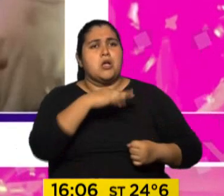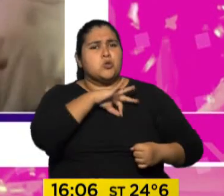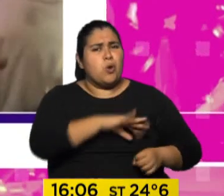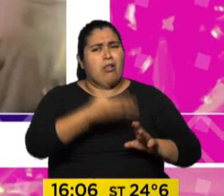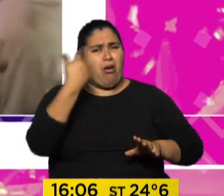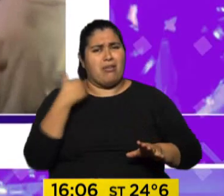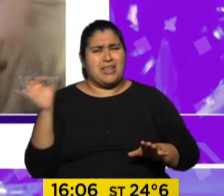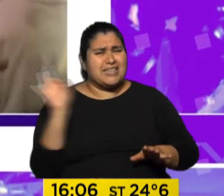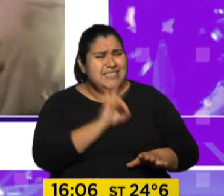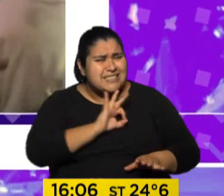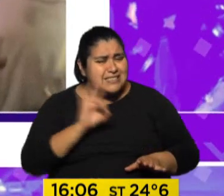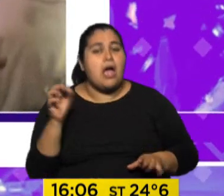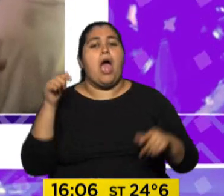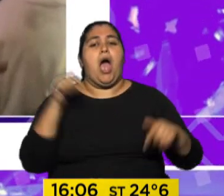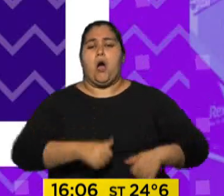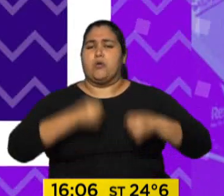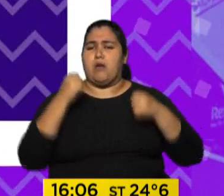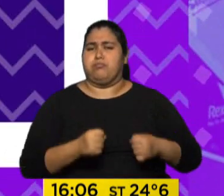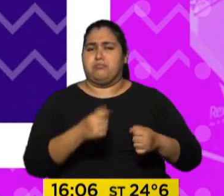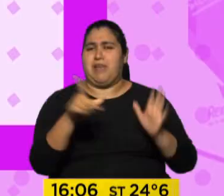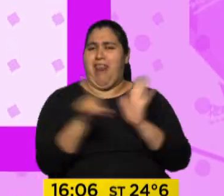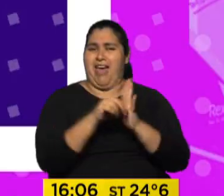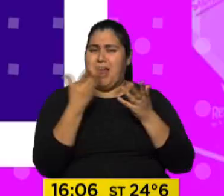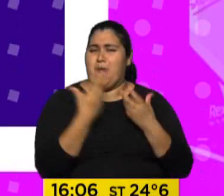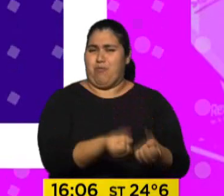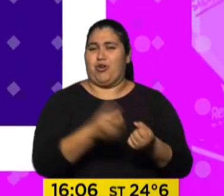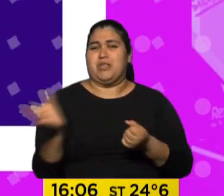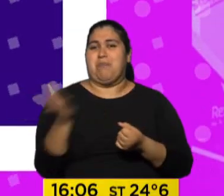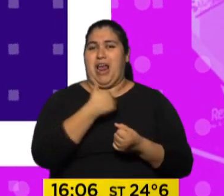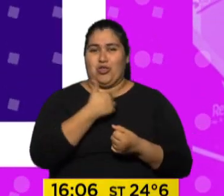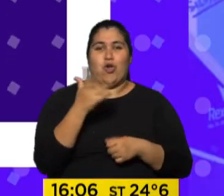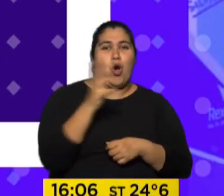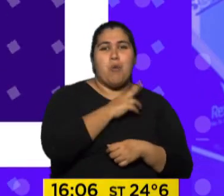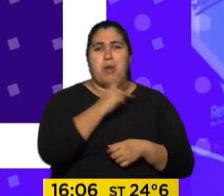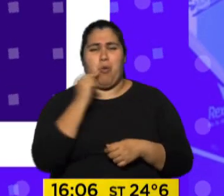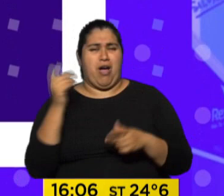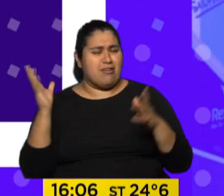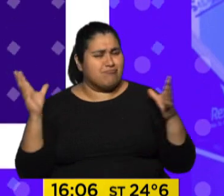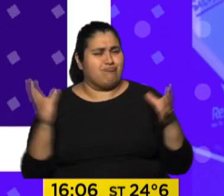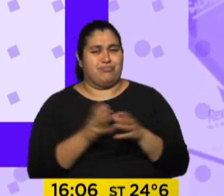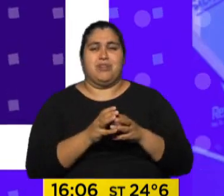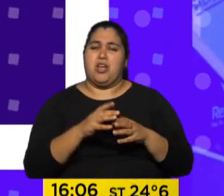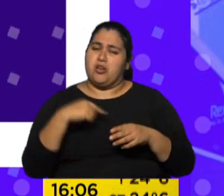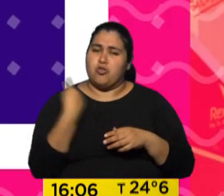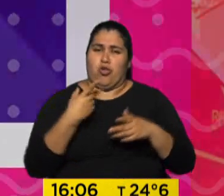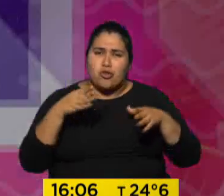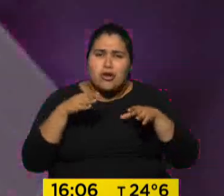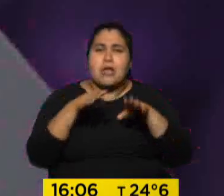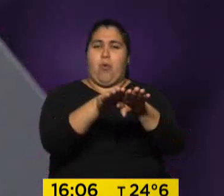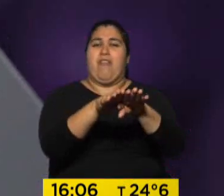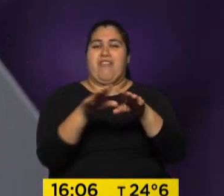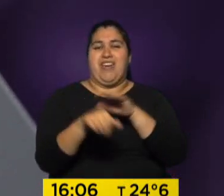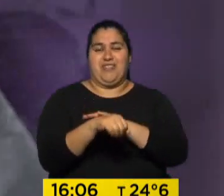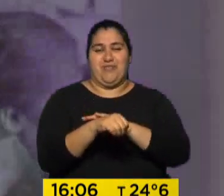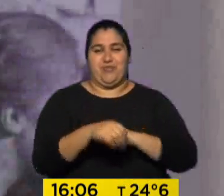peso. Ahora, a seguir apoyando este deporte que es de todas y de todos. Vamos por la igualdad en el fútbol.